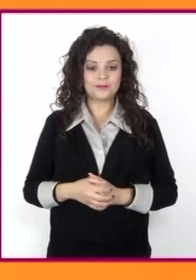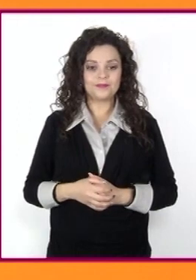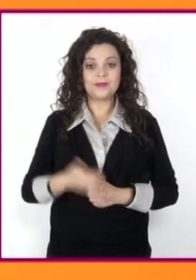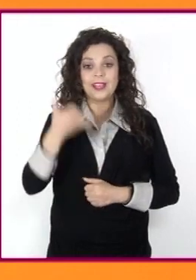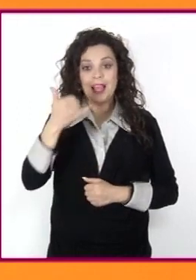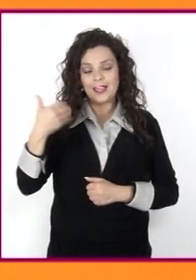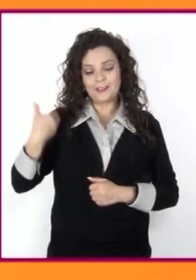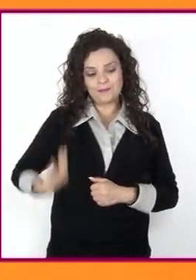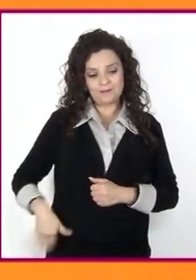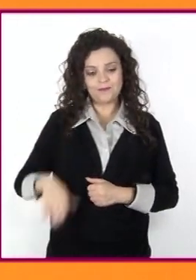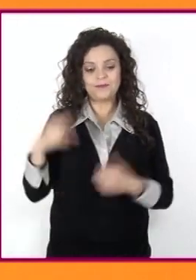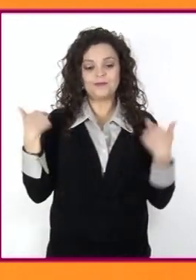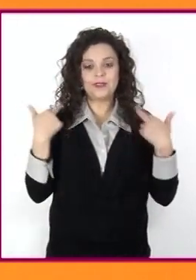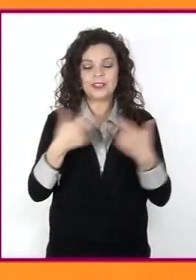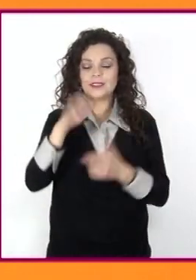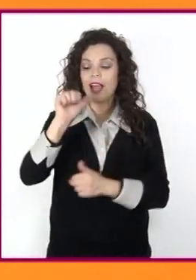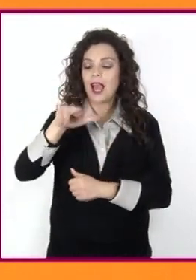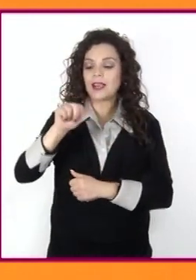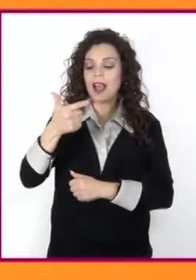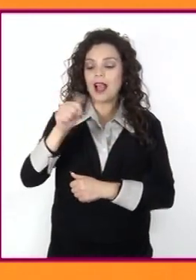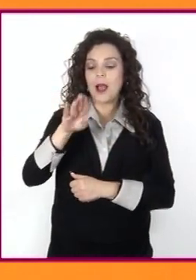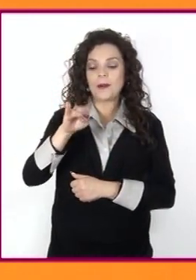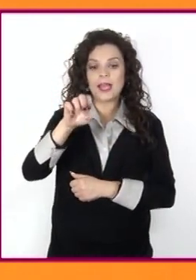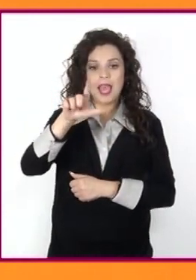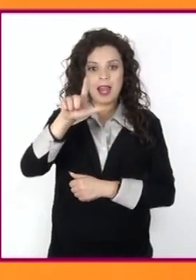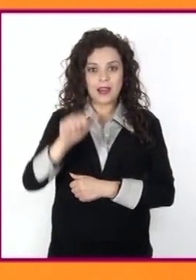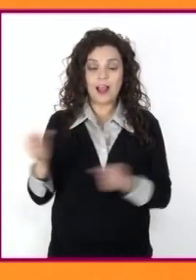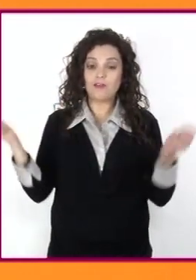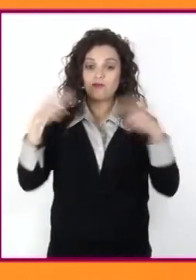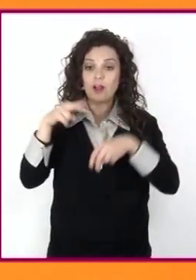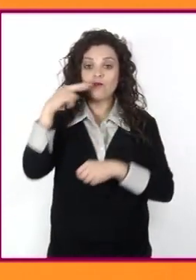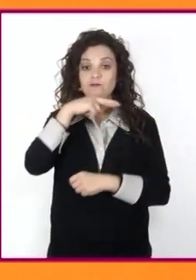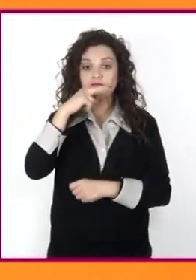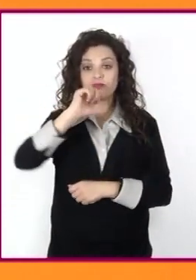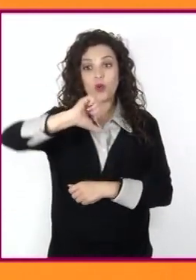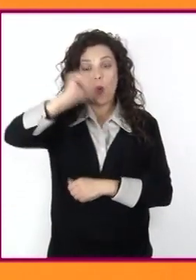maestra Ana Gabriela Martínez San Juan. Nos vemos pronto